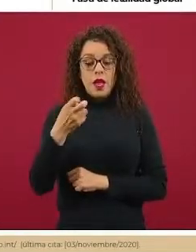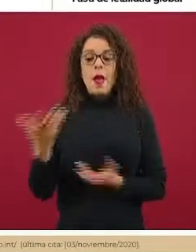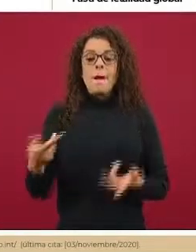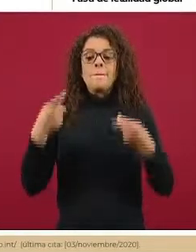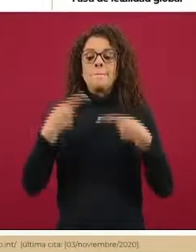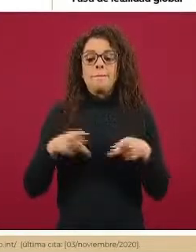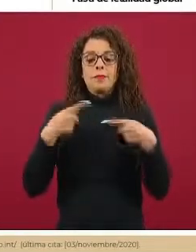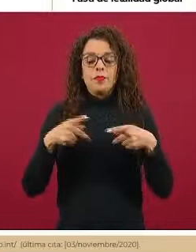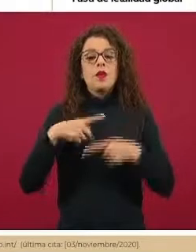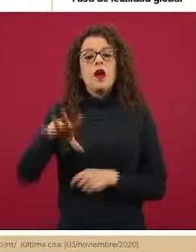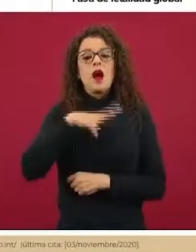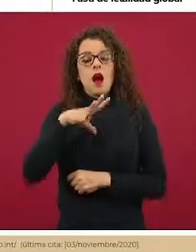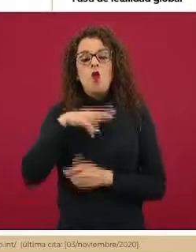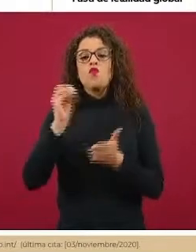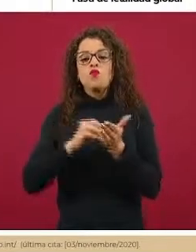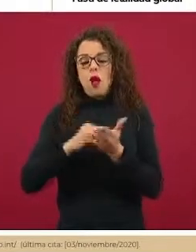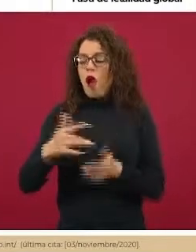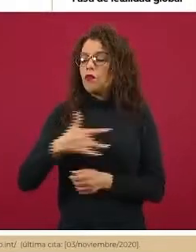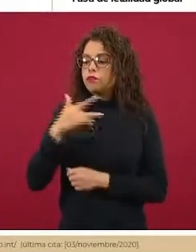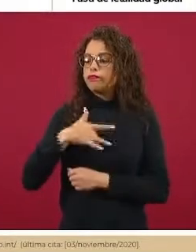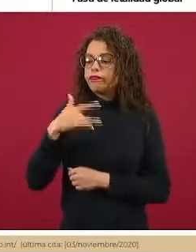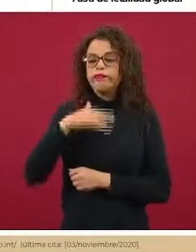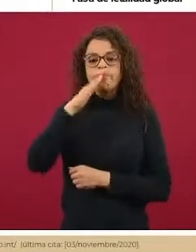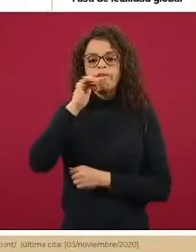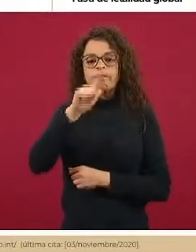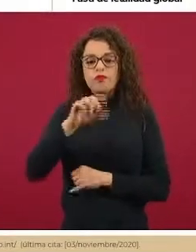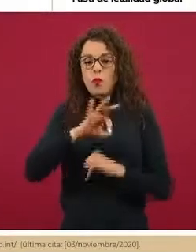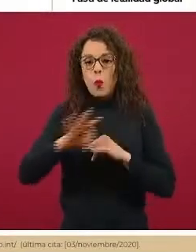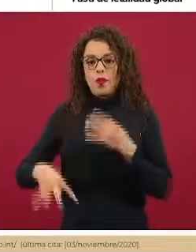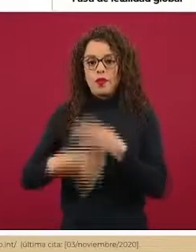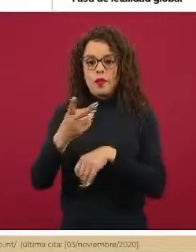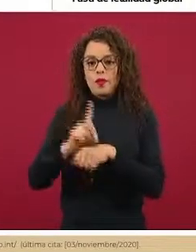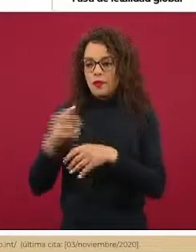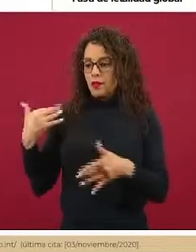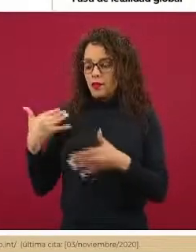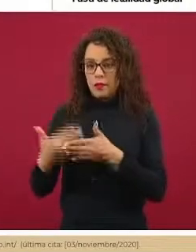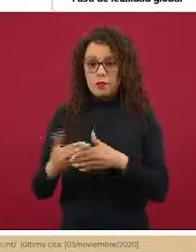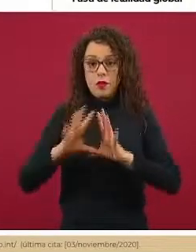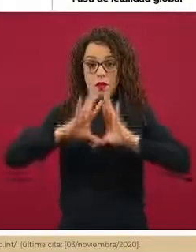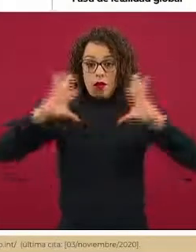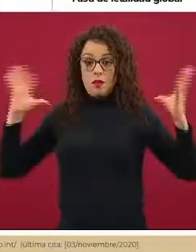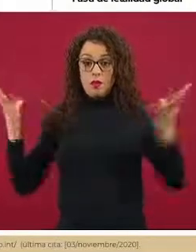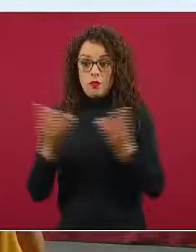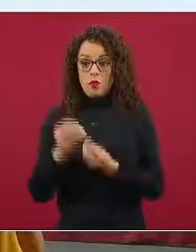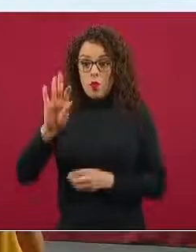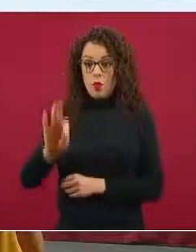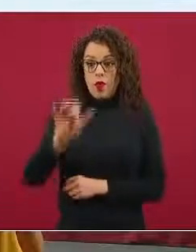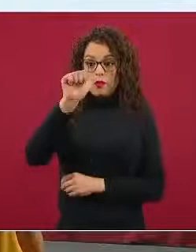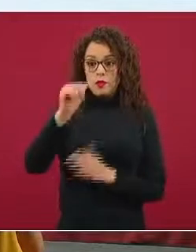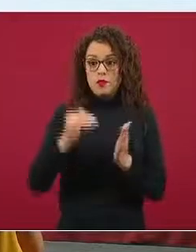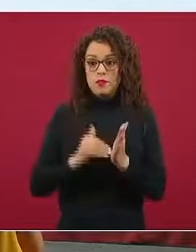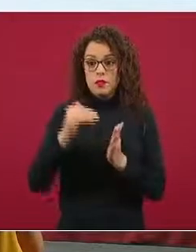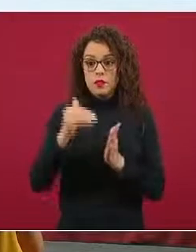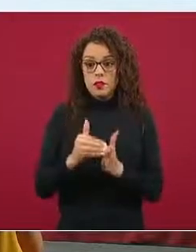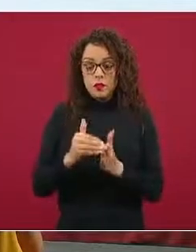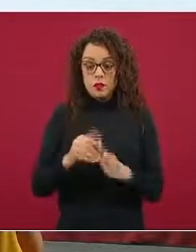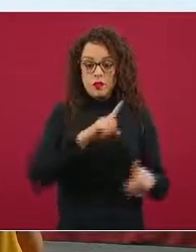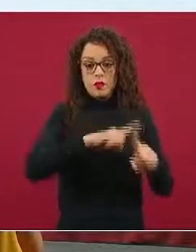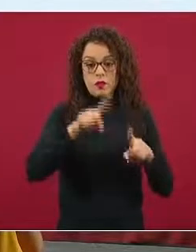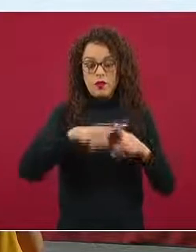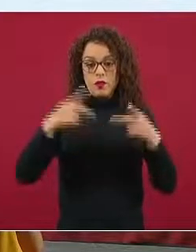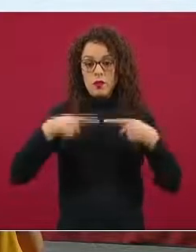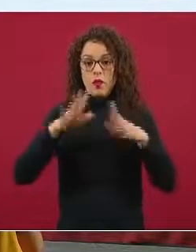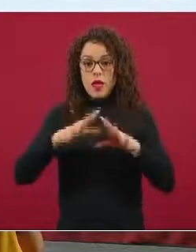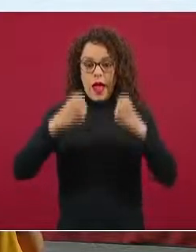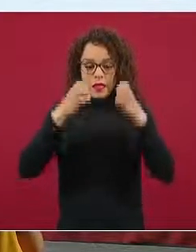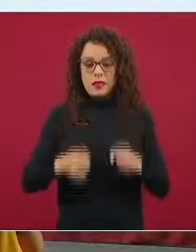con signos y síntomas en los últimos 14 días, del gran total de más ya de 46 millones de casos que se han